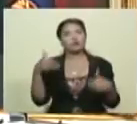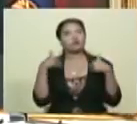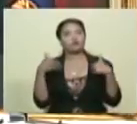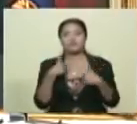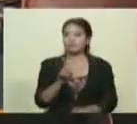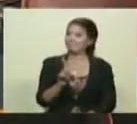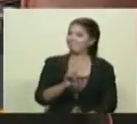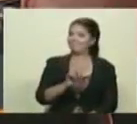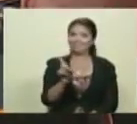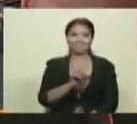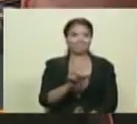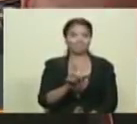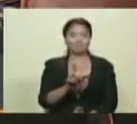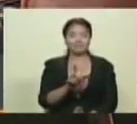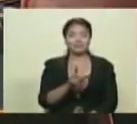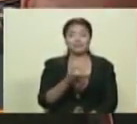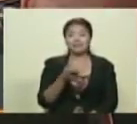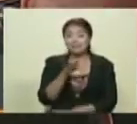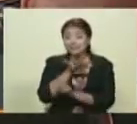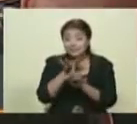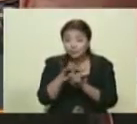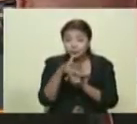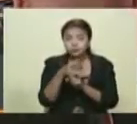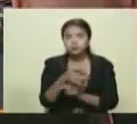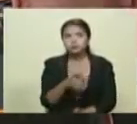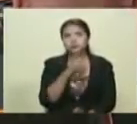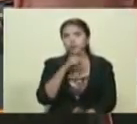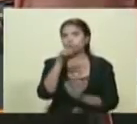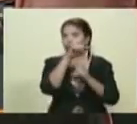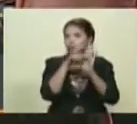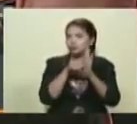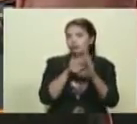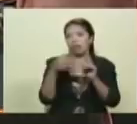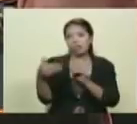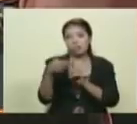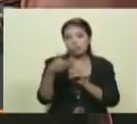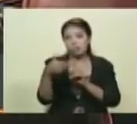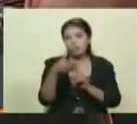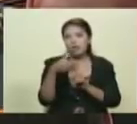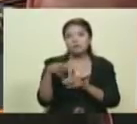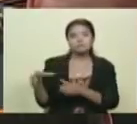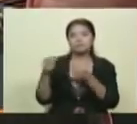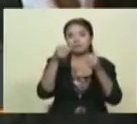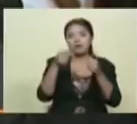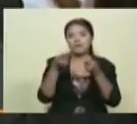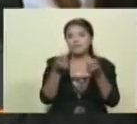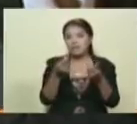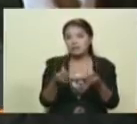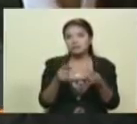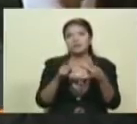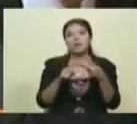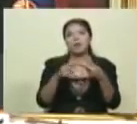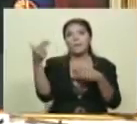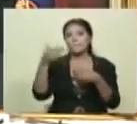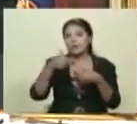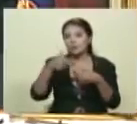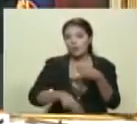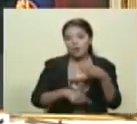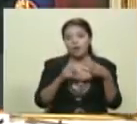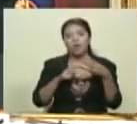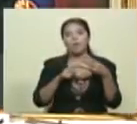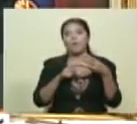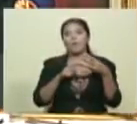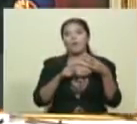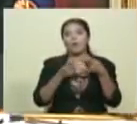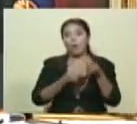Nos va a poner la cosa más difícil. Sus medidas de persecución y embargo financiero. persecución de embargo petrolero, persecución de